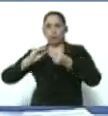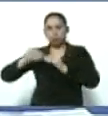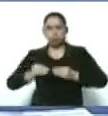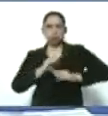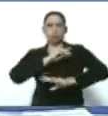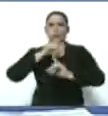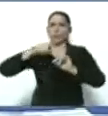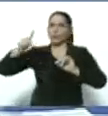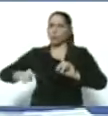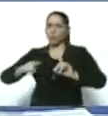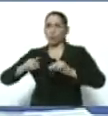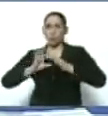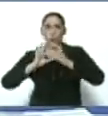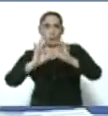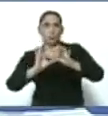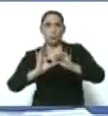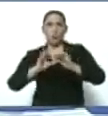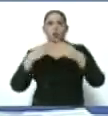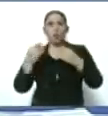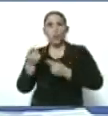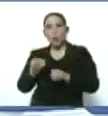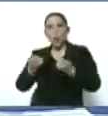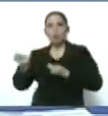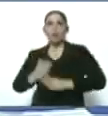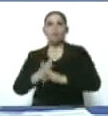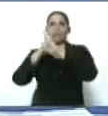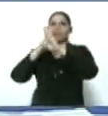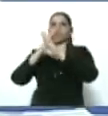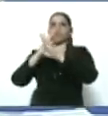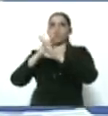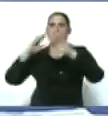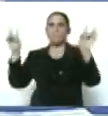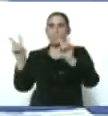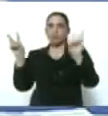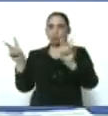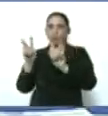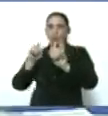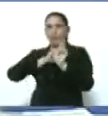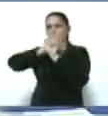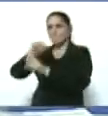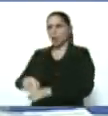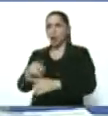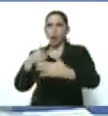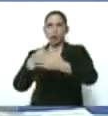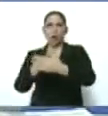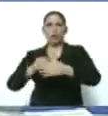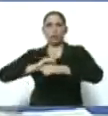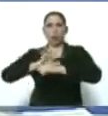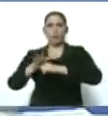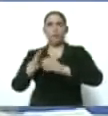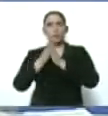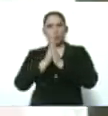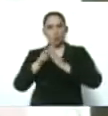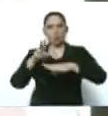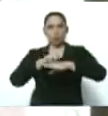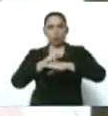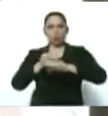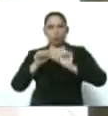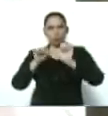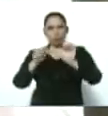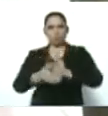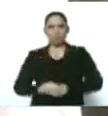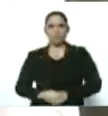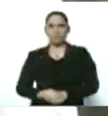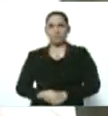para consolidar el escenario de control y de victoria sobre el COVID-19. Doctor Alvarado, continúe. Sí,